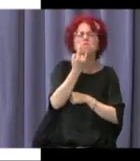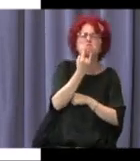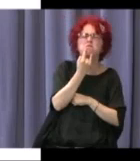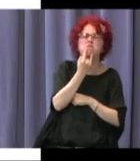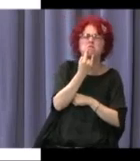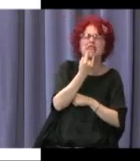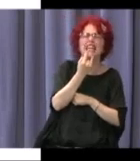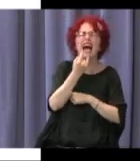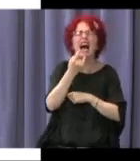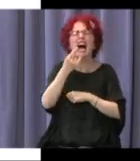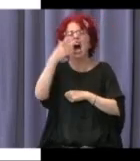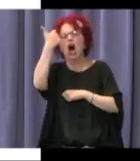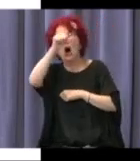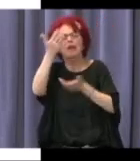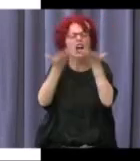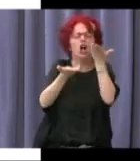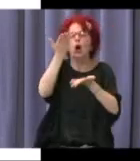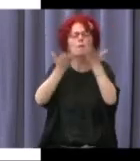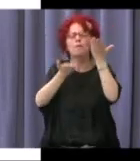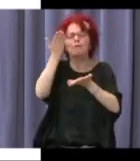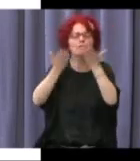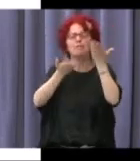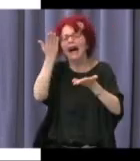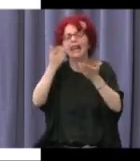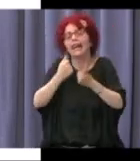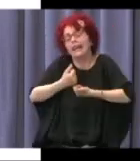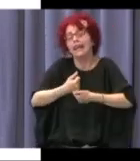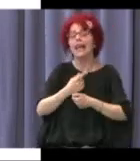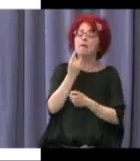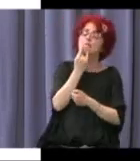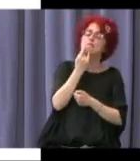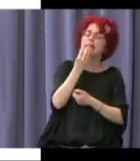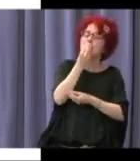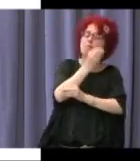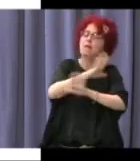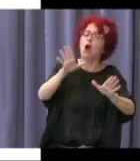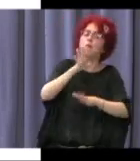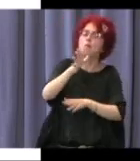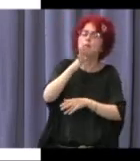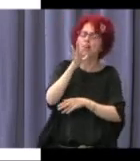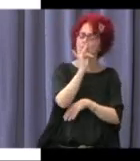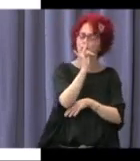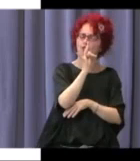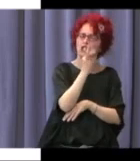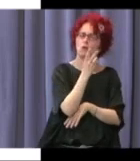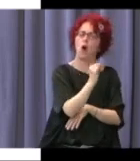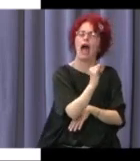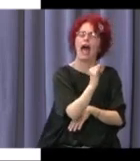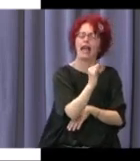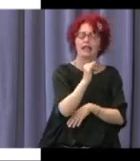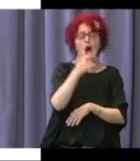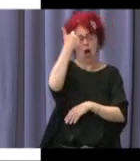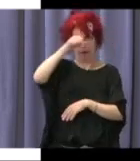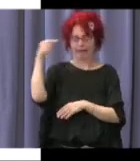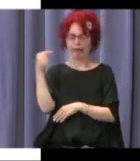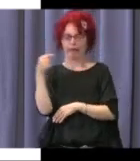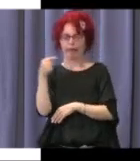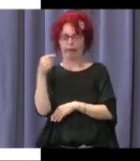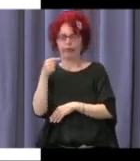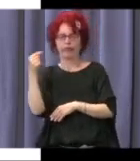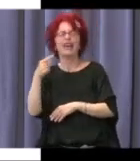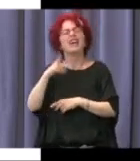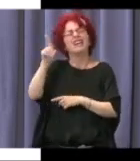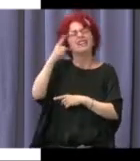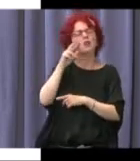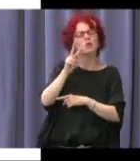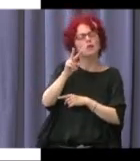un lado positivo. Y que los hombres son unos tercos. ¿Por qué hacen falta millones de espermatozoides para fertilizar un óvulo? Porque los espermatozoides son